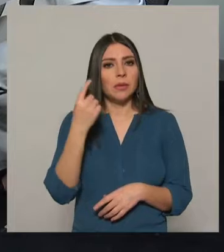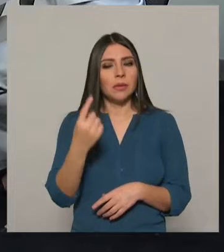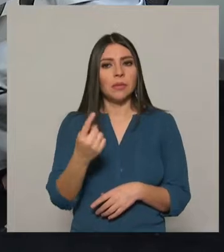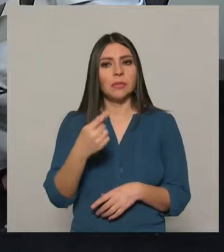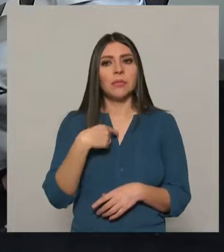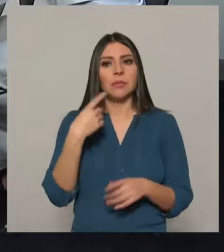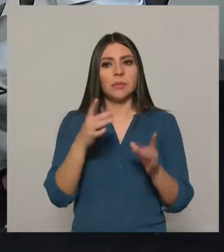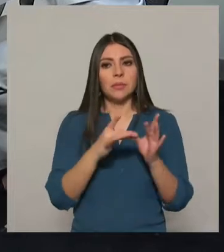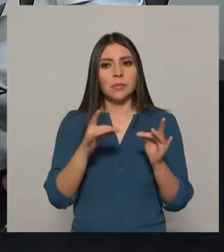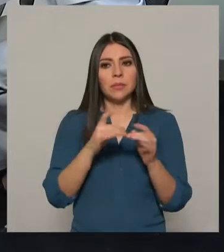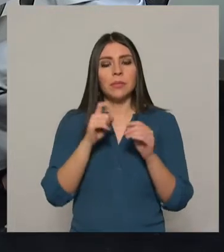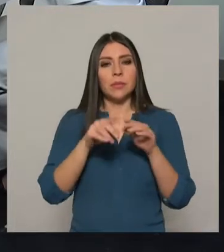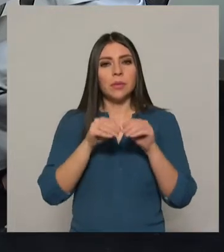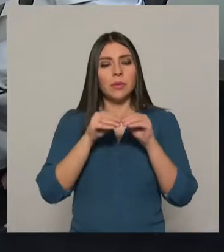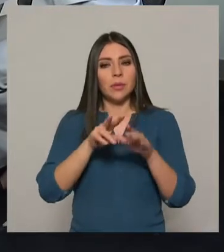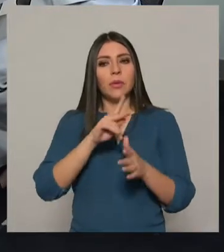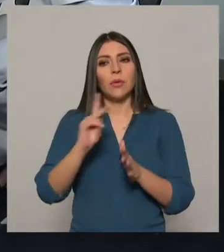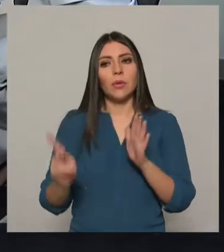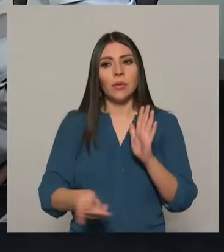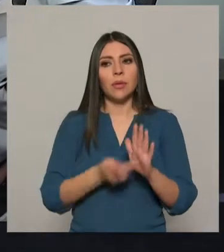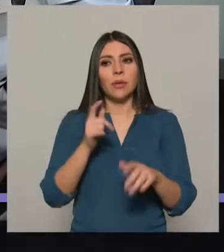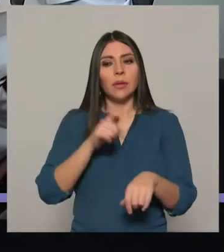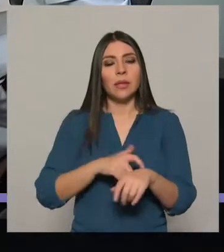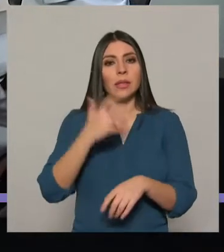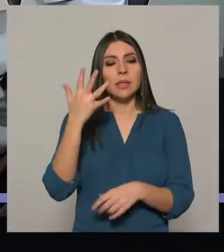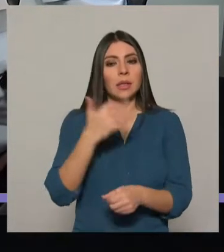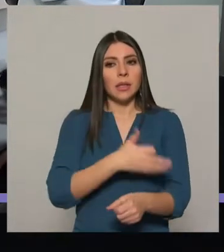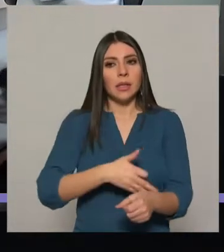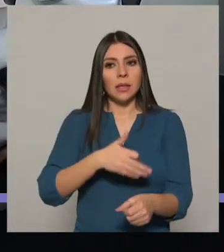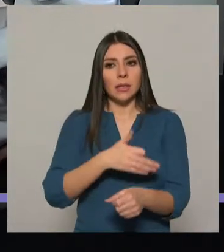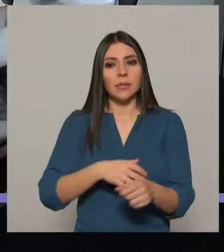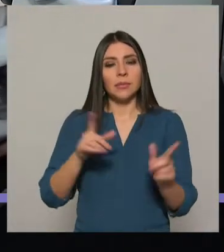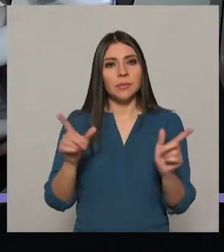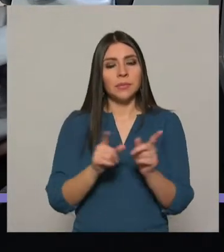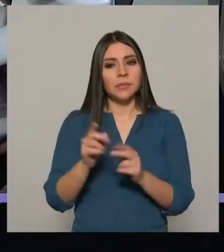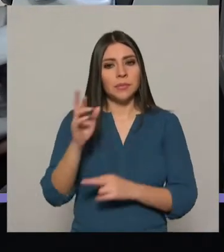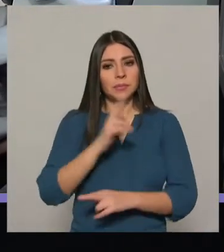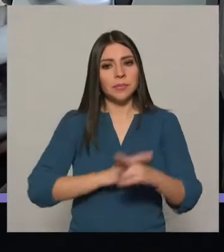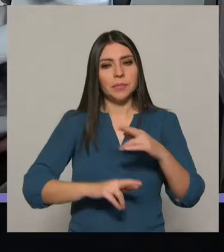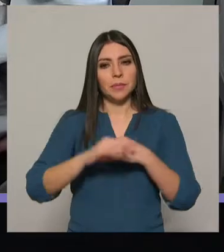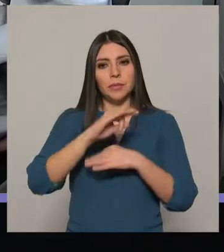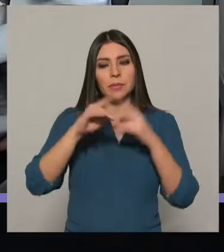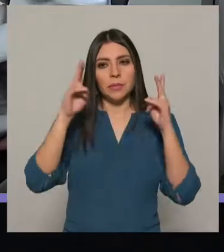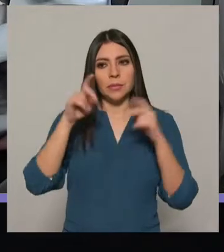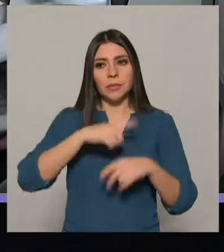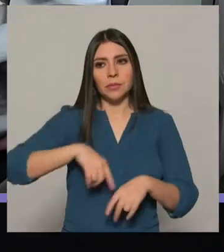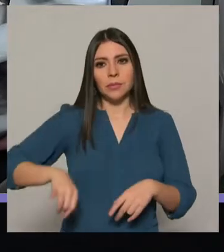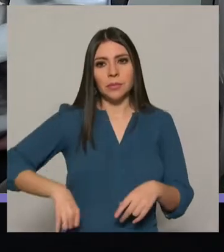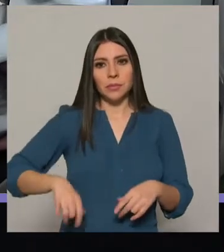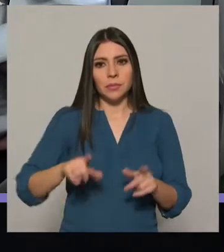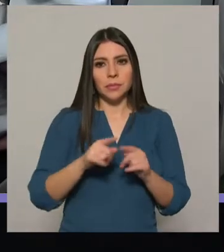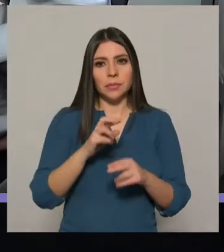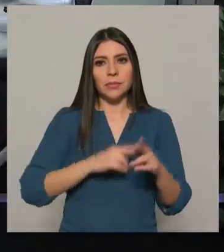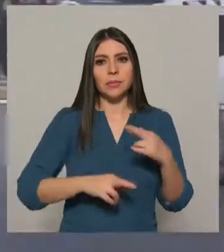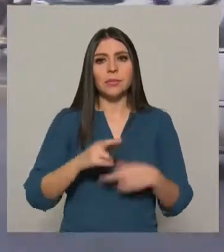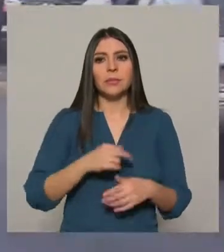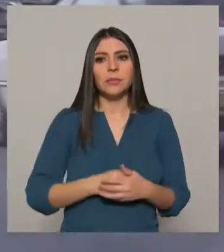Les recuerdo, la retransmisión de este programa es a las 5 de la tarde. Regresamos con los temas que a usted y a mí nos importa. Ya volvemos.